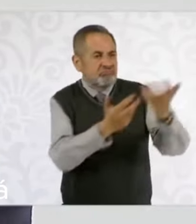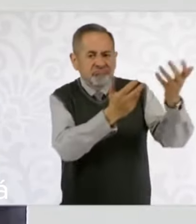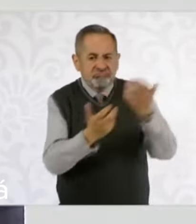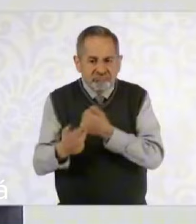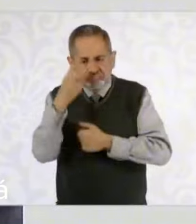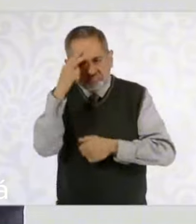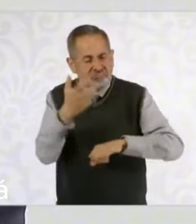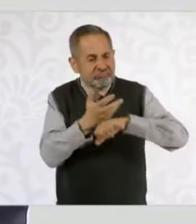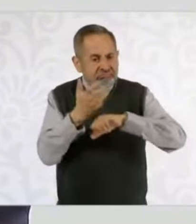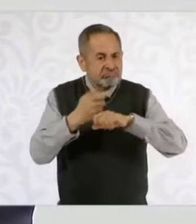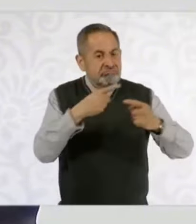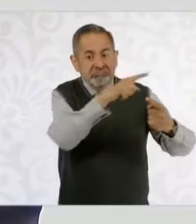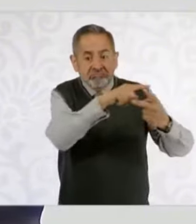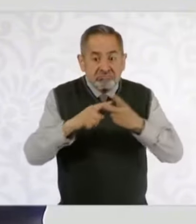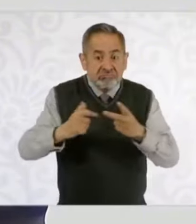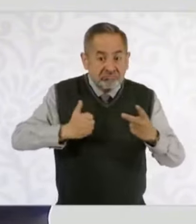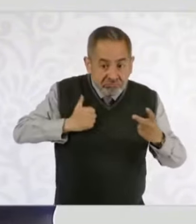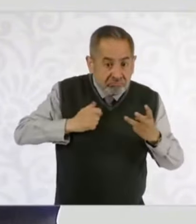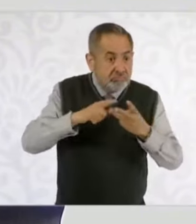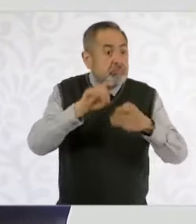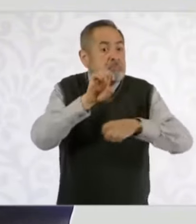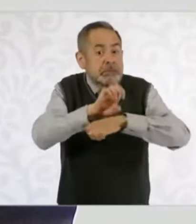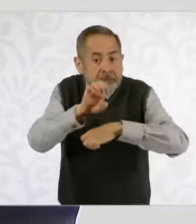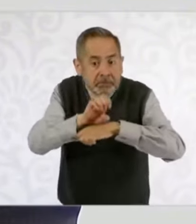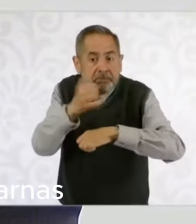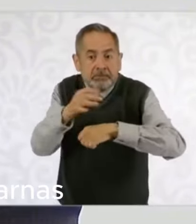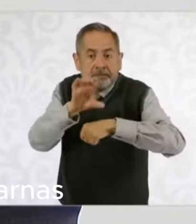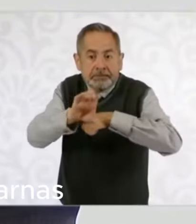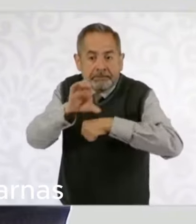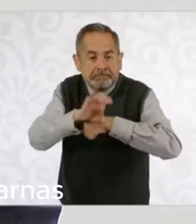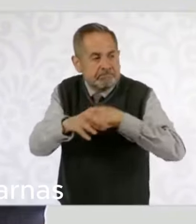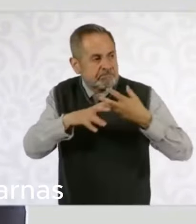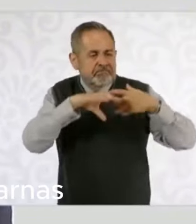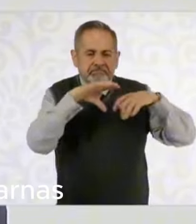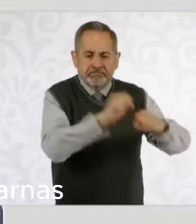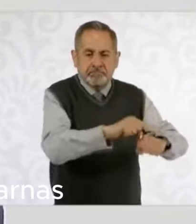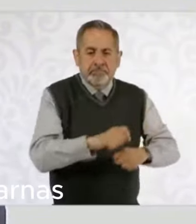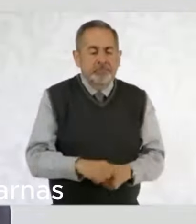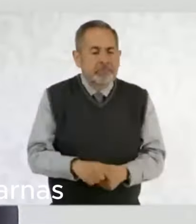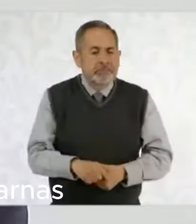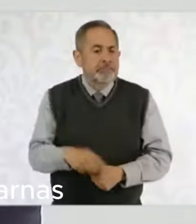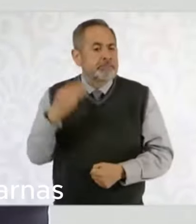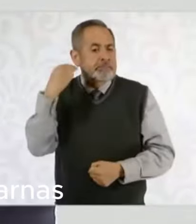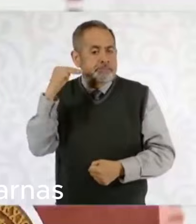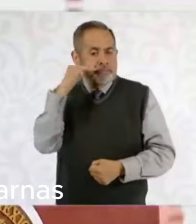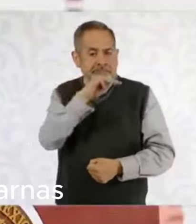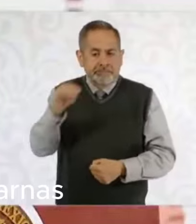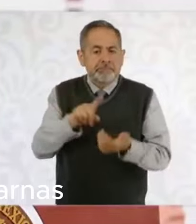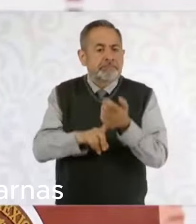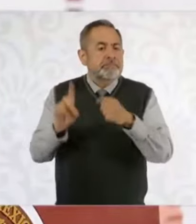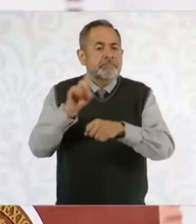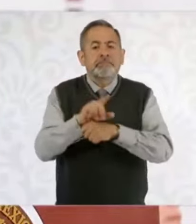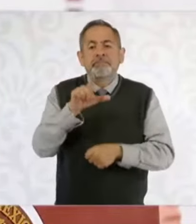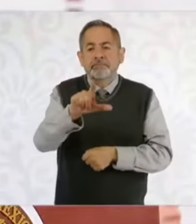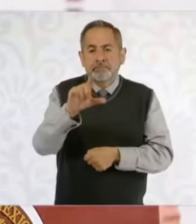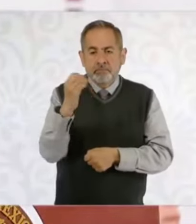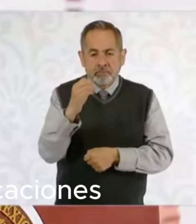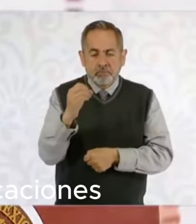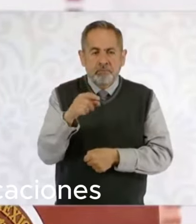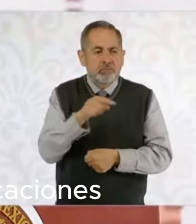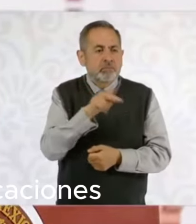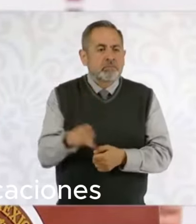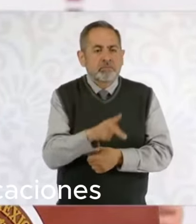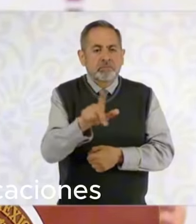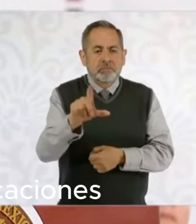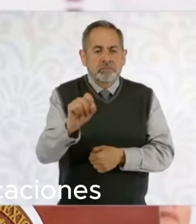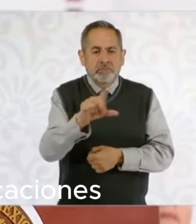Estados Unidos, Canadá, Ecuador y Colombia. En Michoacán, el 17 de octubre, en Lázaro Cárdenas, Michoacán,